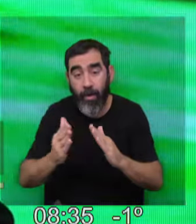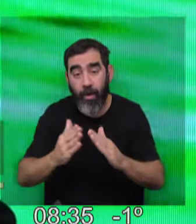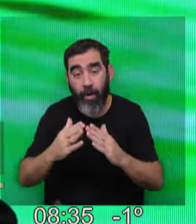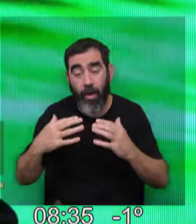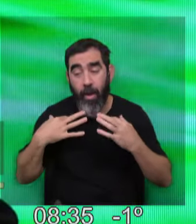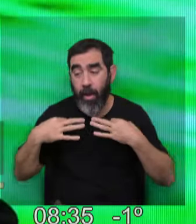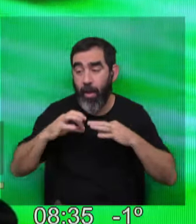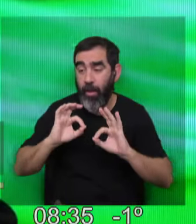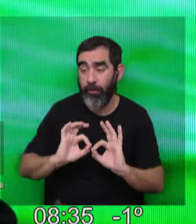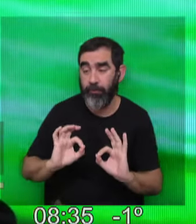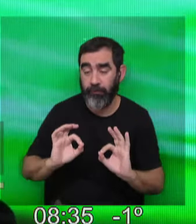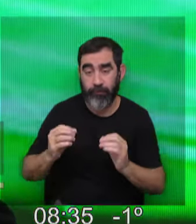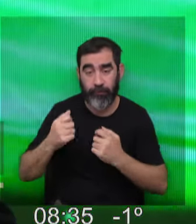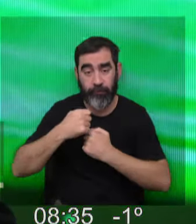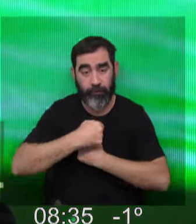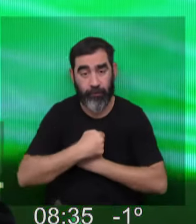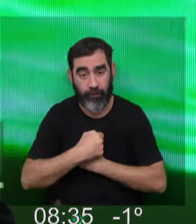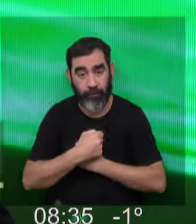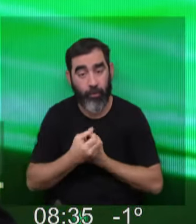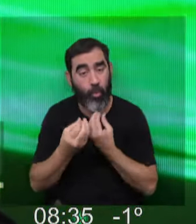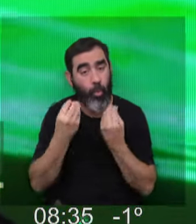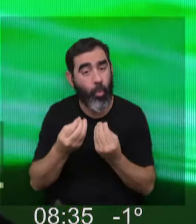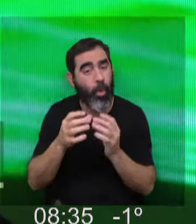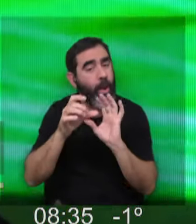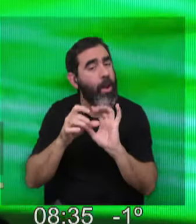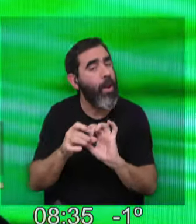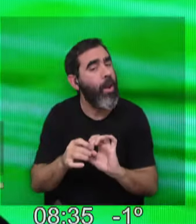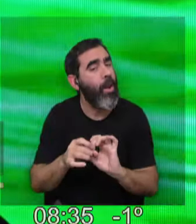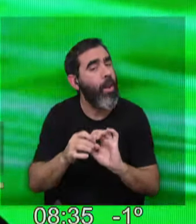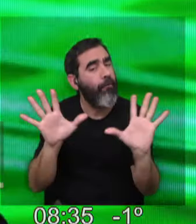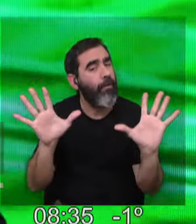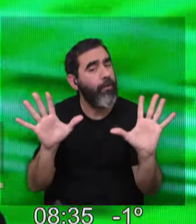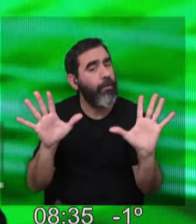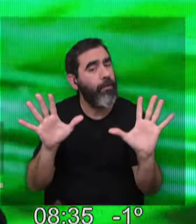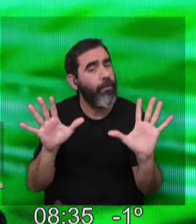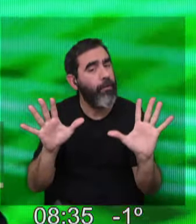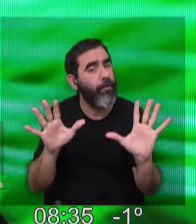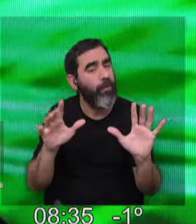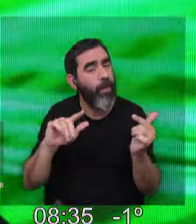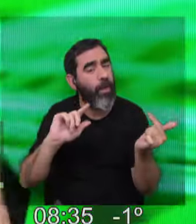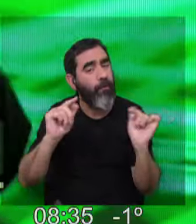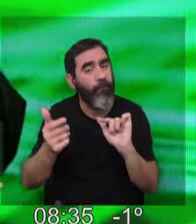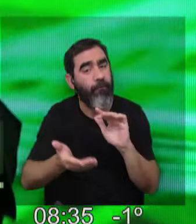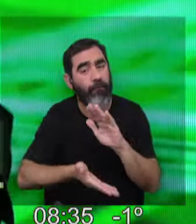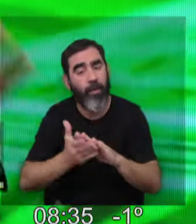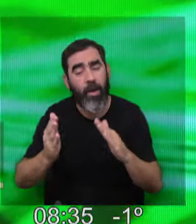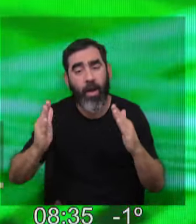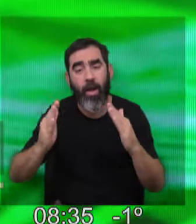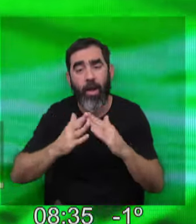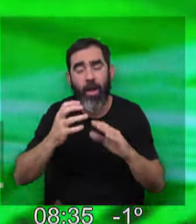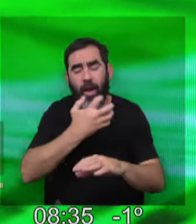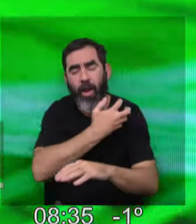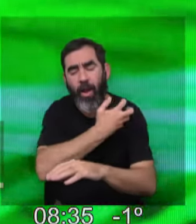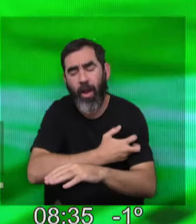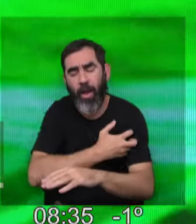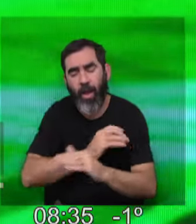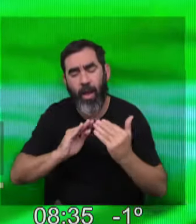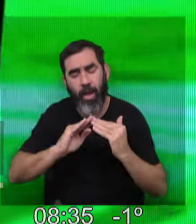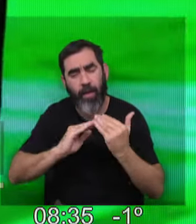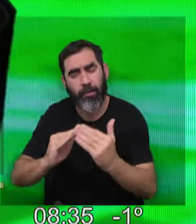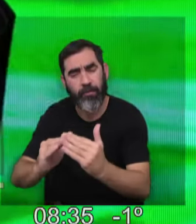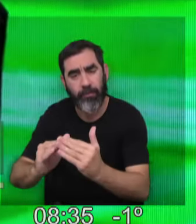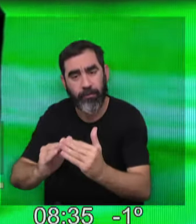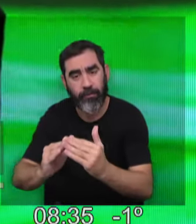abrigados. ¿Cuál es la libertad de quien, por el contrario, va a un rancho? Palabras textuales de